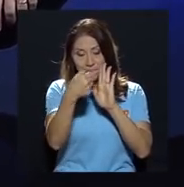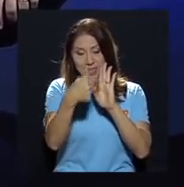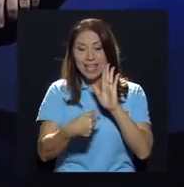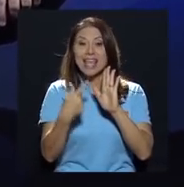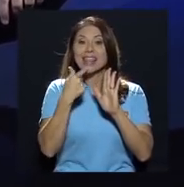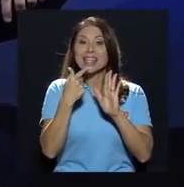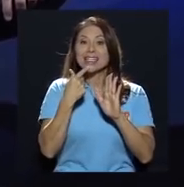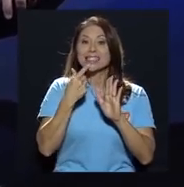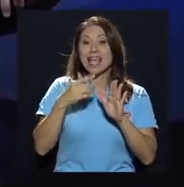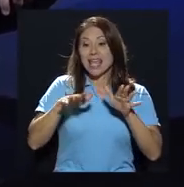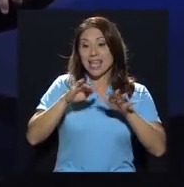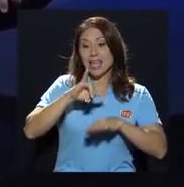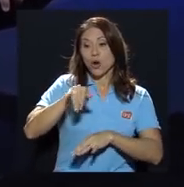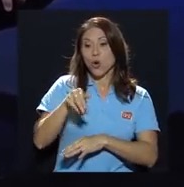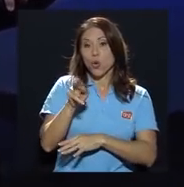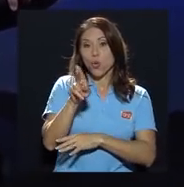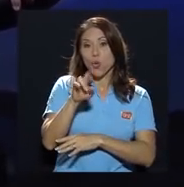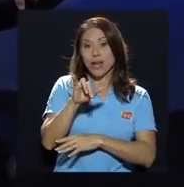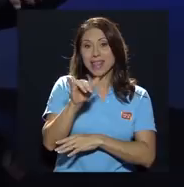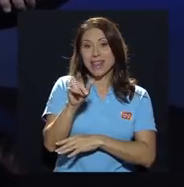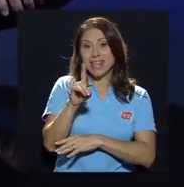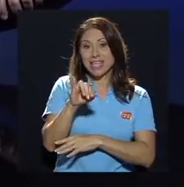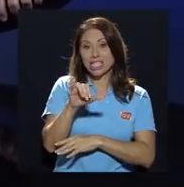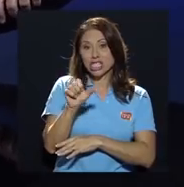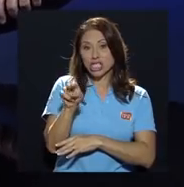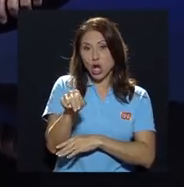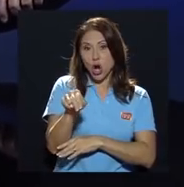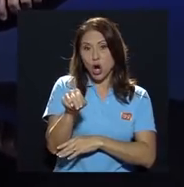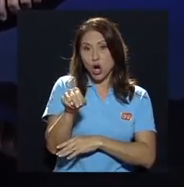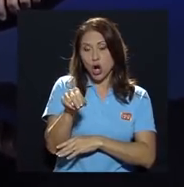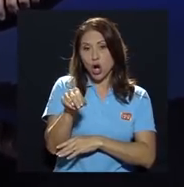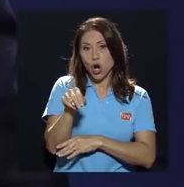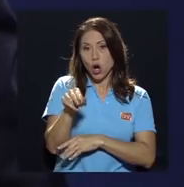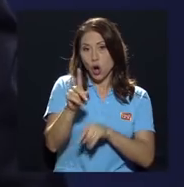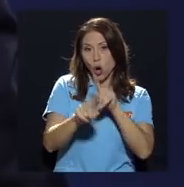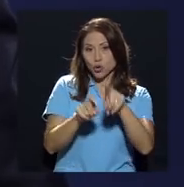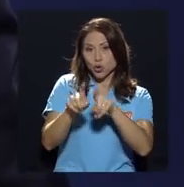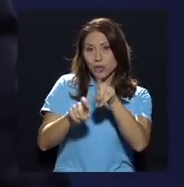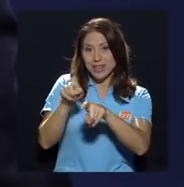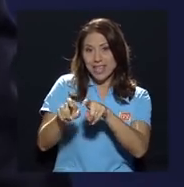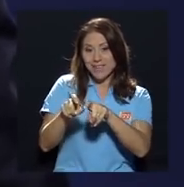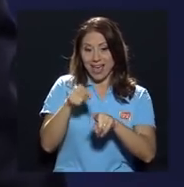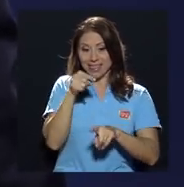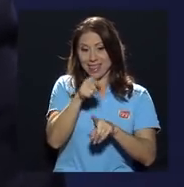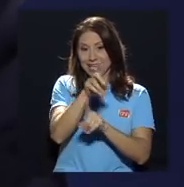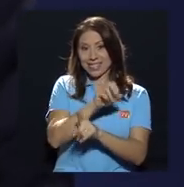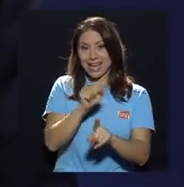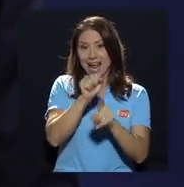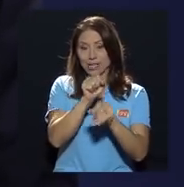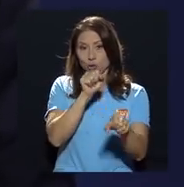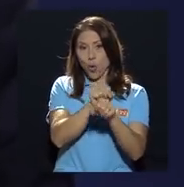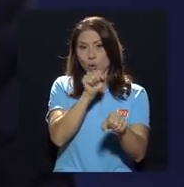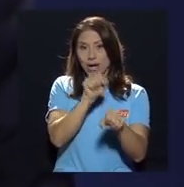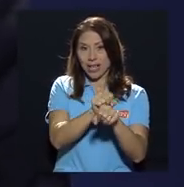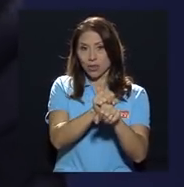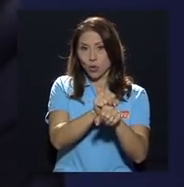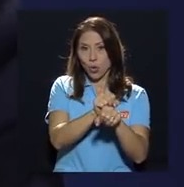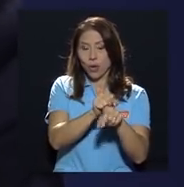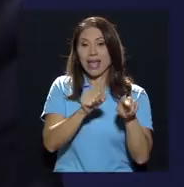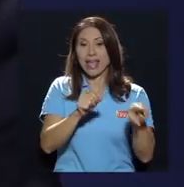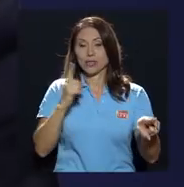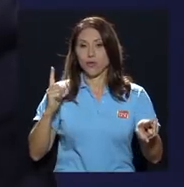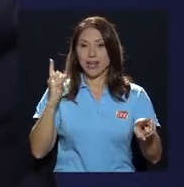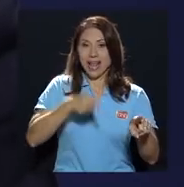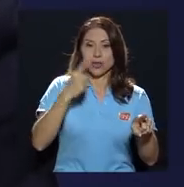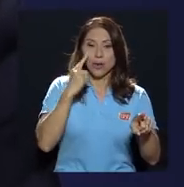la jurisdicción constitucional en el caso de la comisión consultiva en el caso concreto es